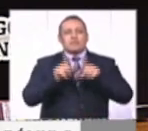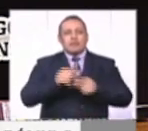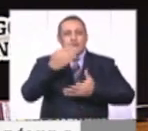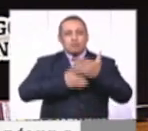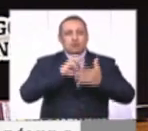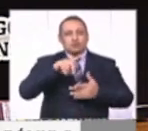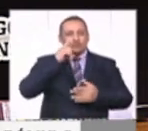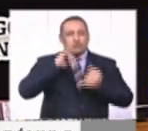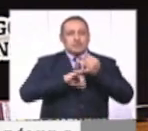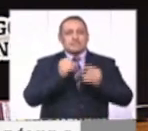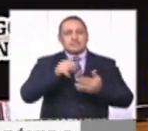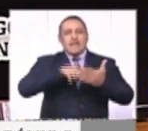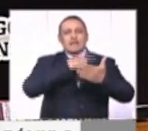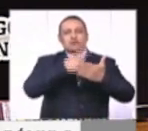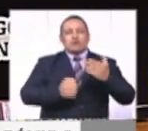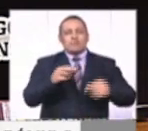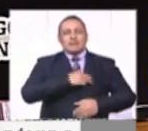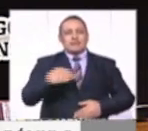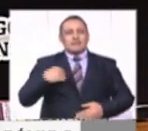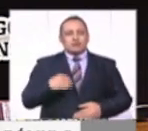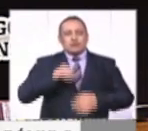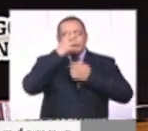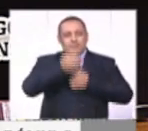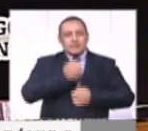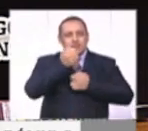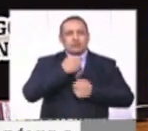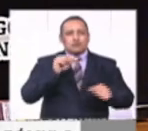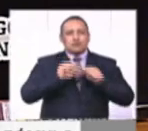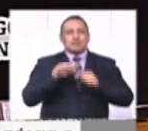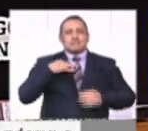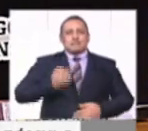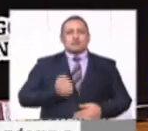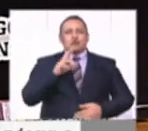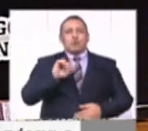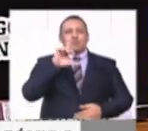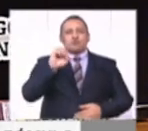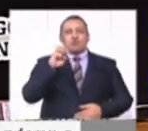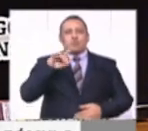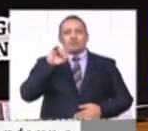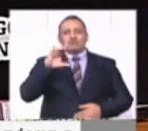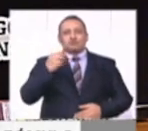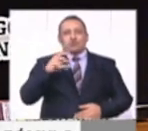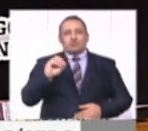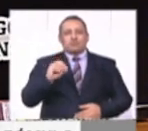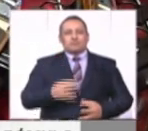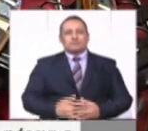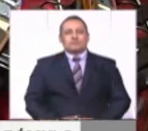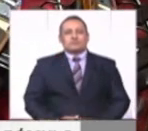mociones de censura al ministro de energía y Minas señor Rómulo mucho